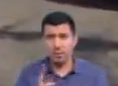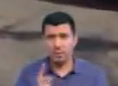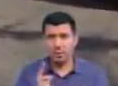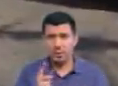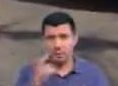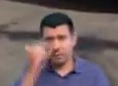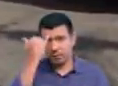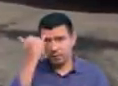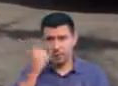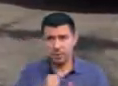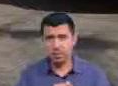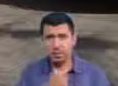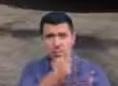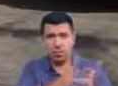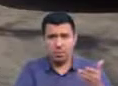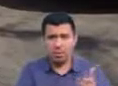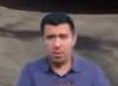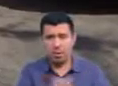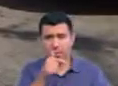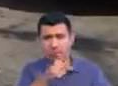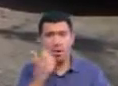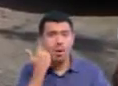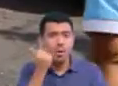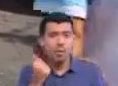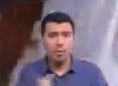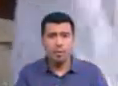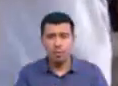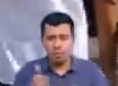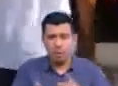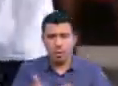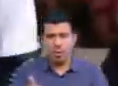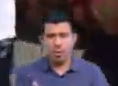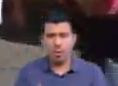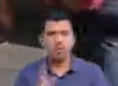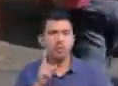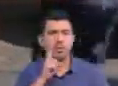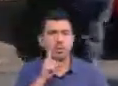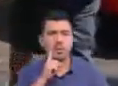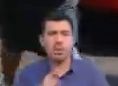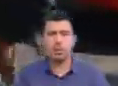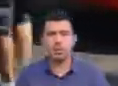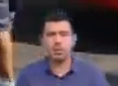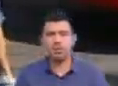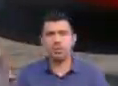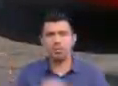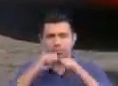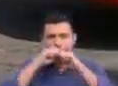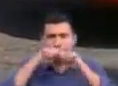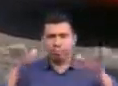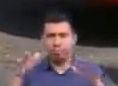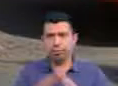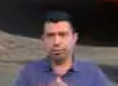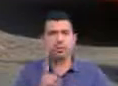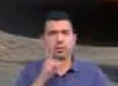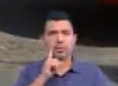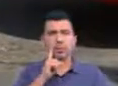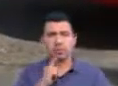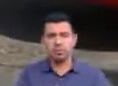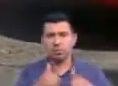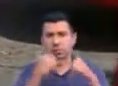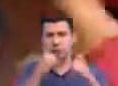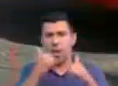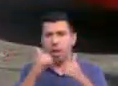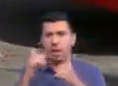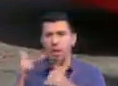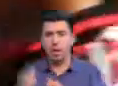hacerle comparendos a las mujeres por manejar con el uso de tacones. Eso no está dentro del Código Nacional de Tránsito. Yo le pido a la